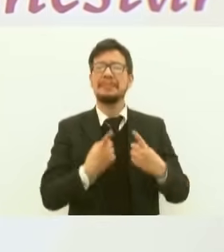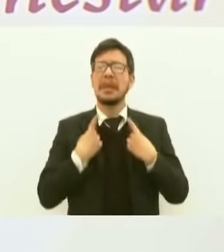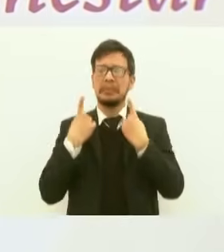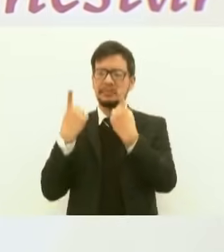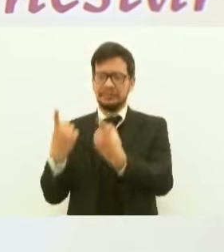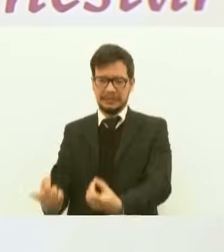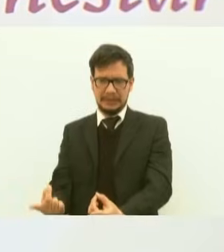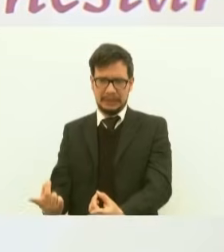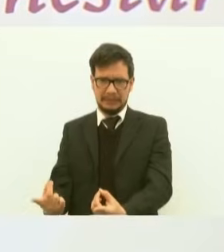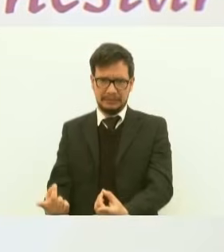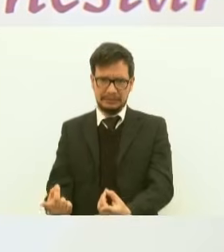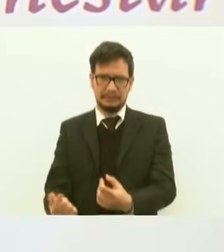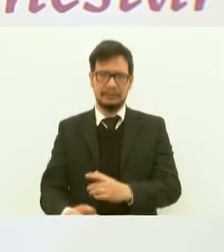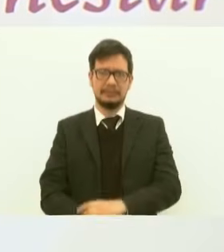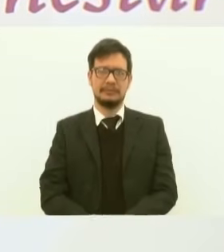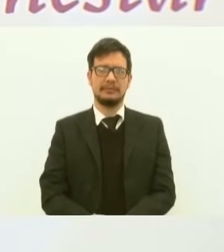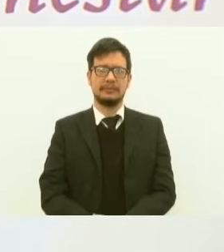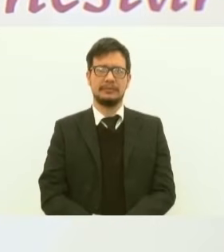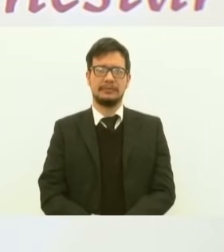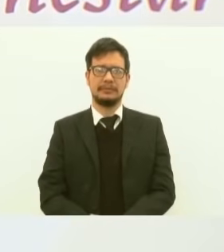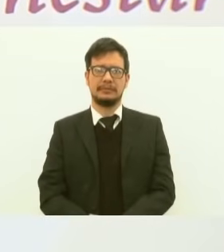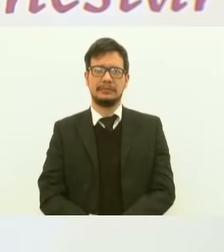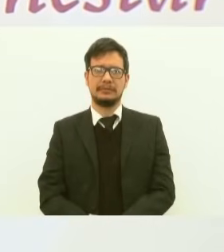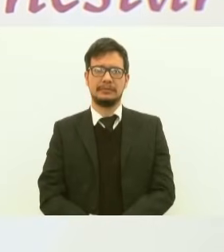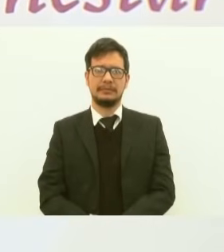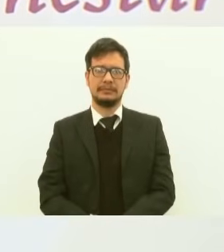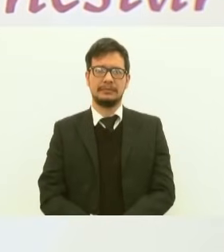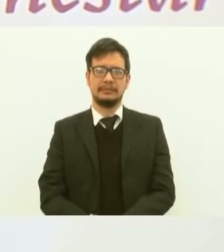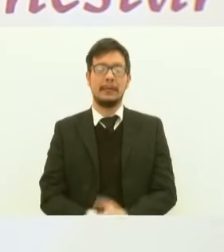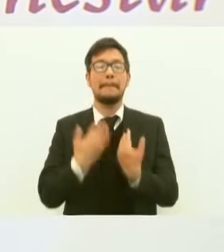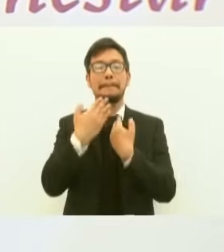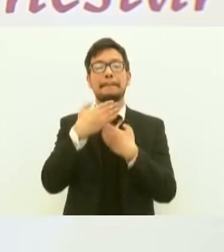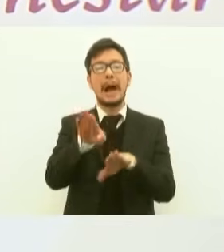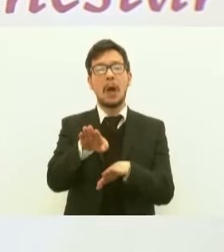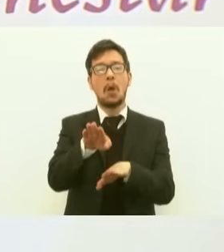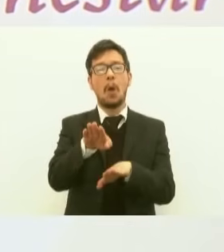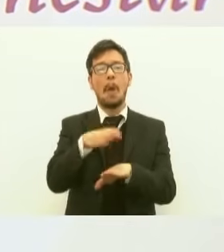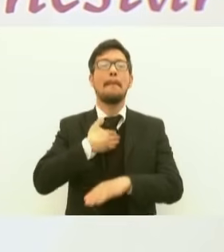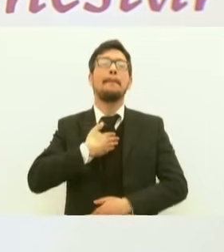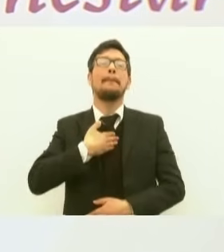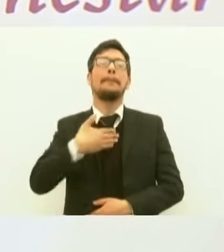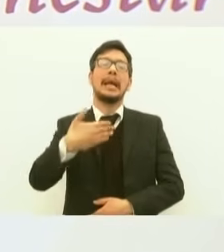las sucursales del Banco del Bienestar. Ya